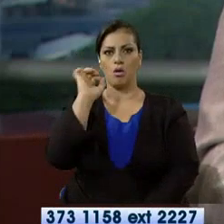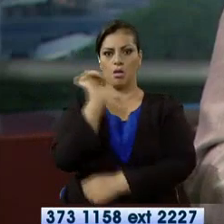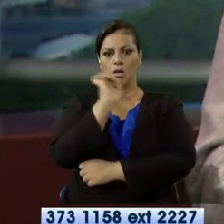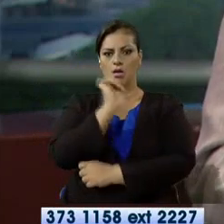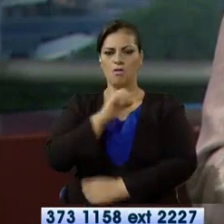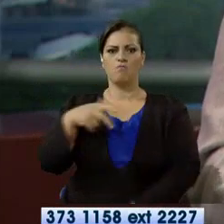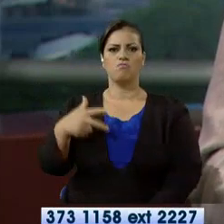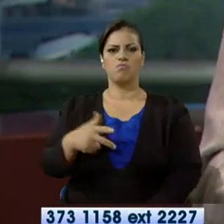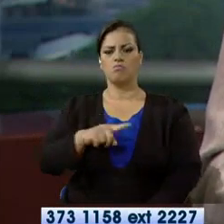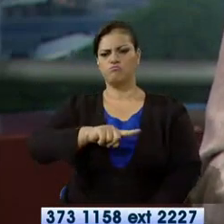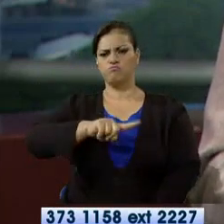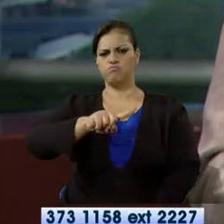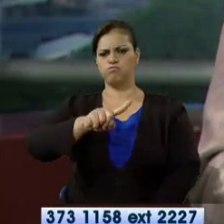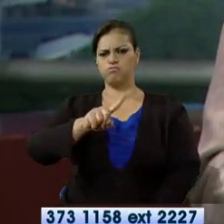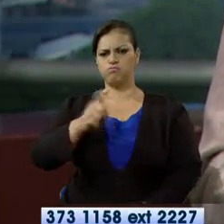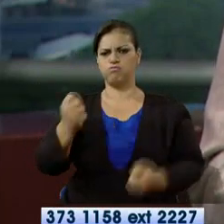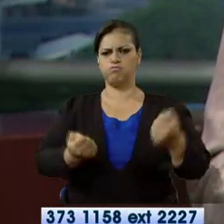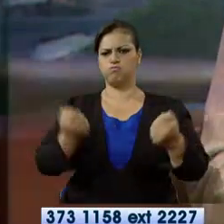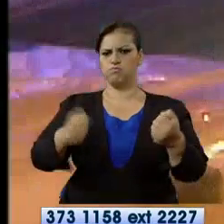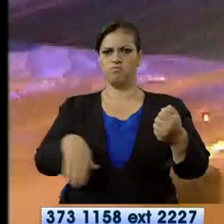velocidad. Veamos.